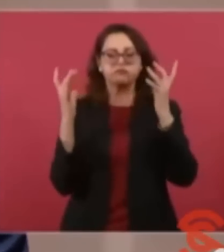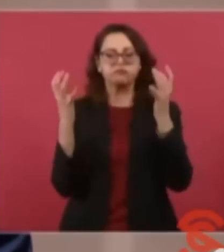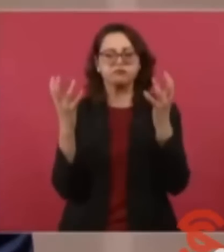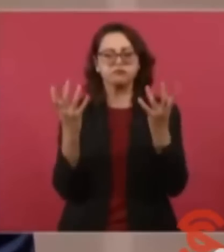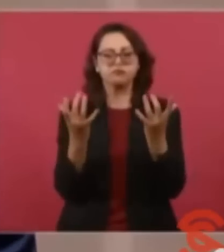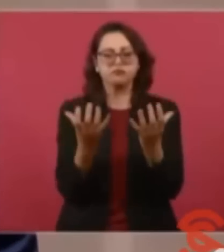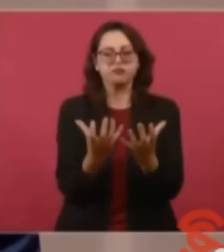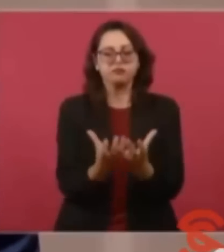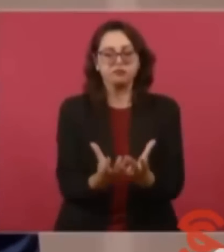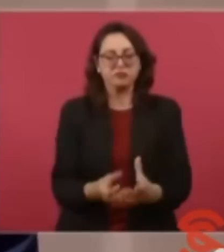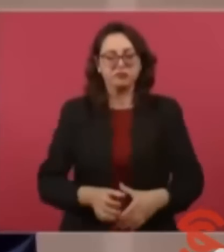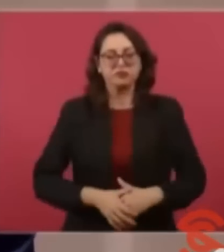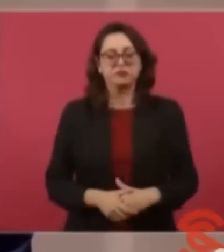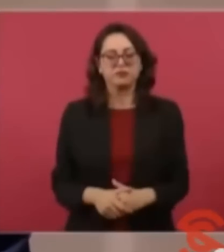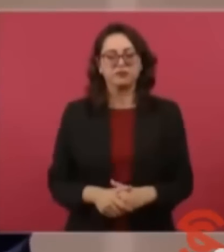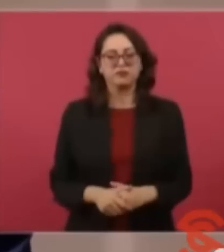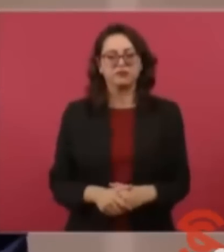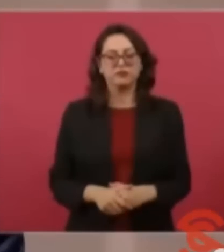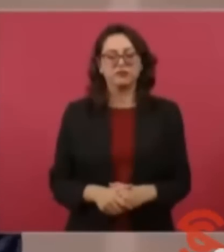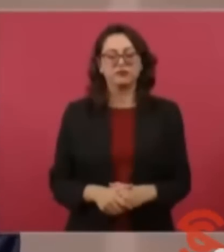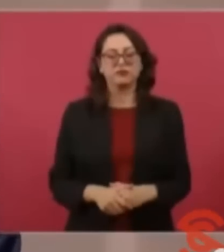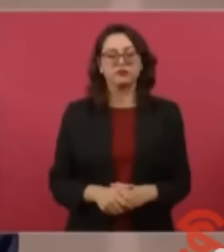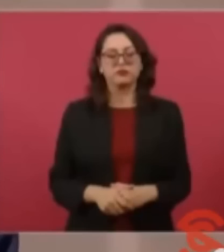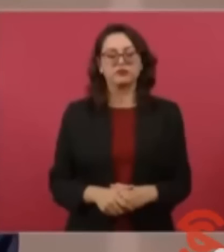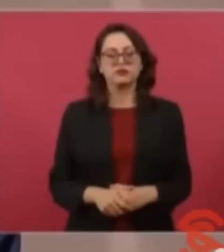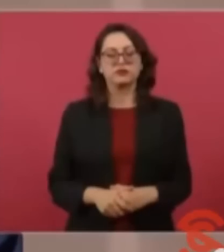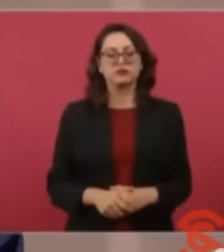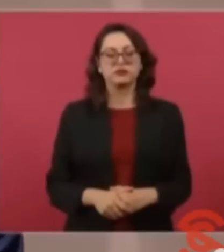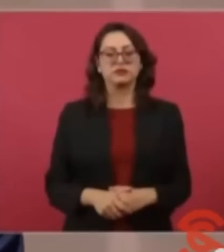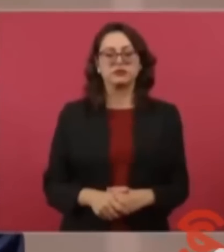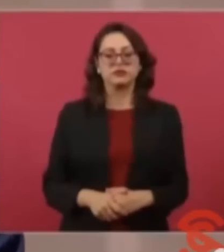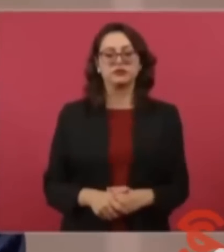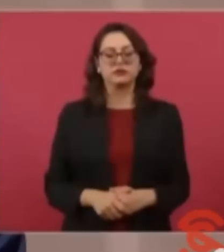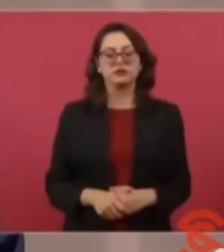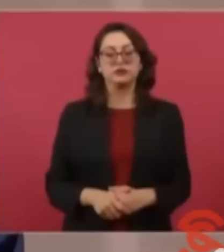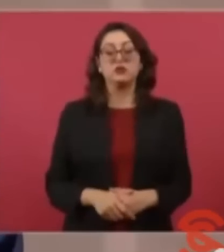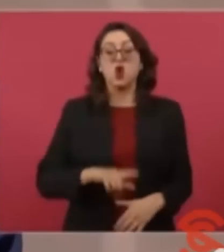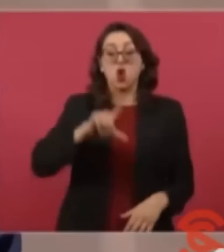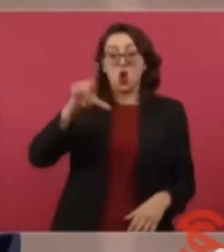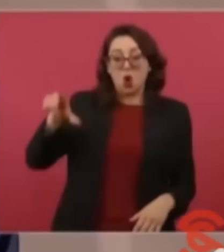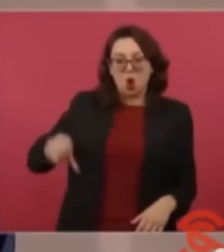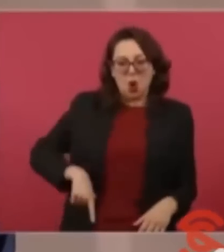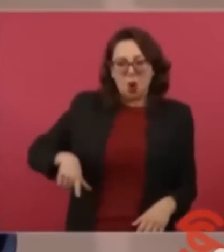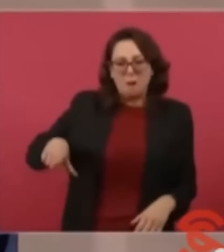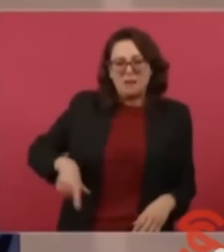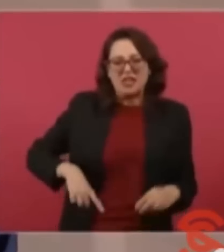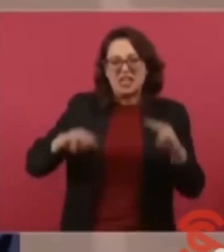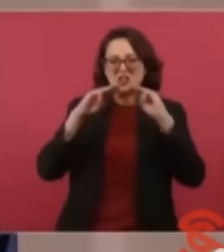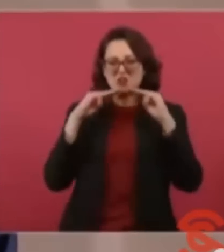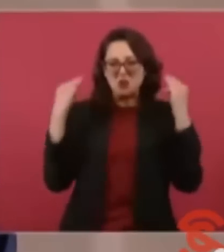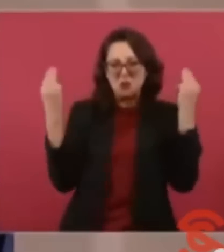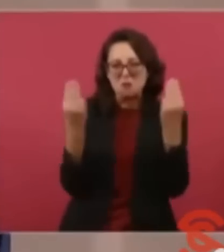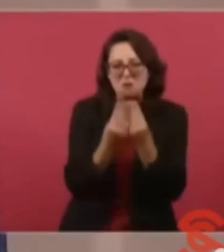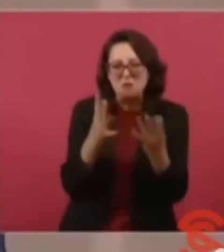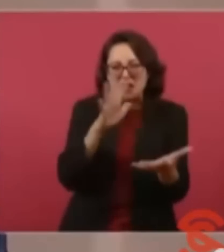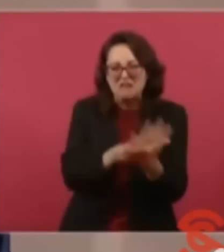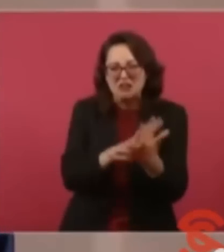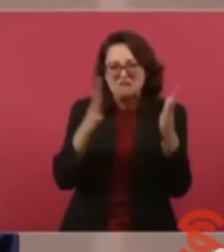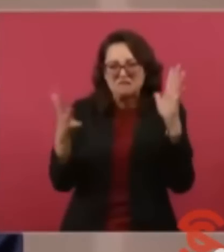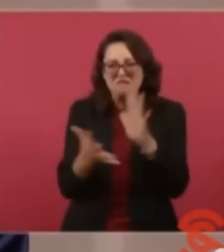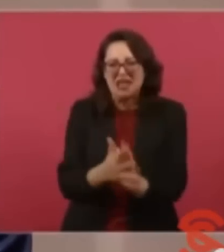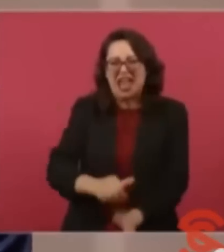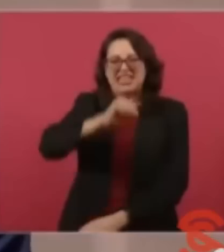tampoco existe hoy en México un narcoestado como lo